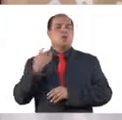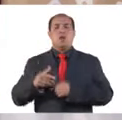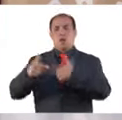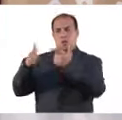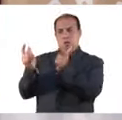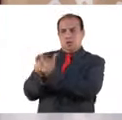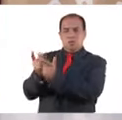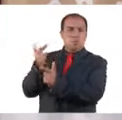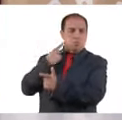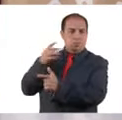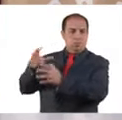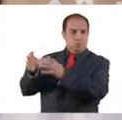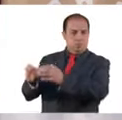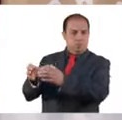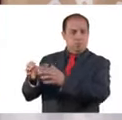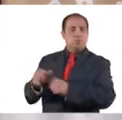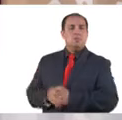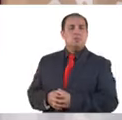partido político